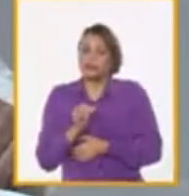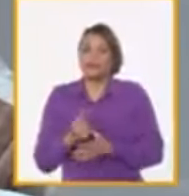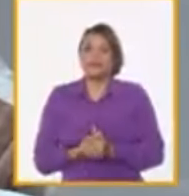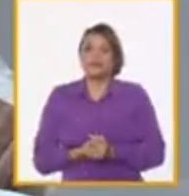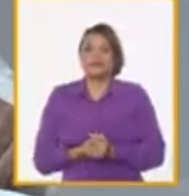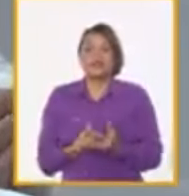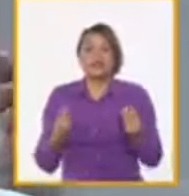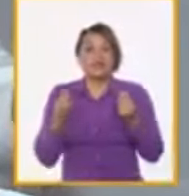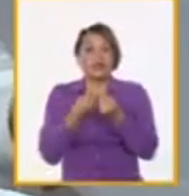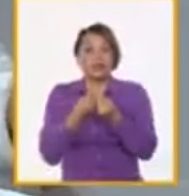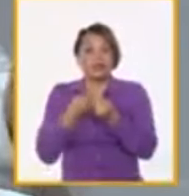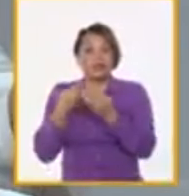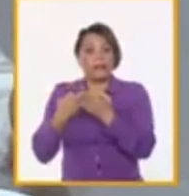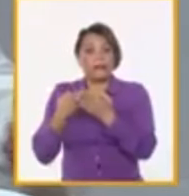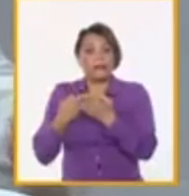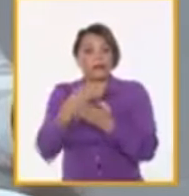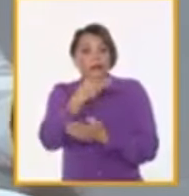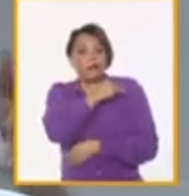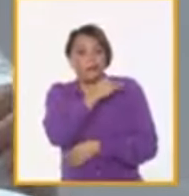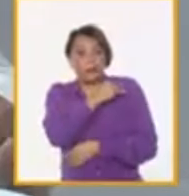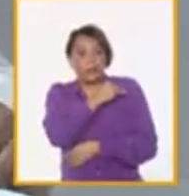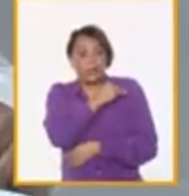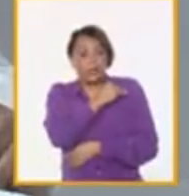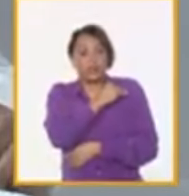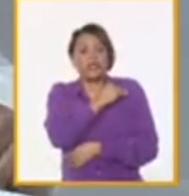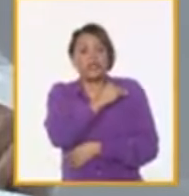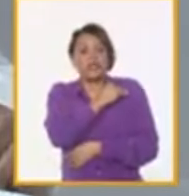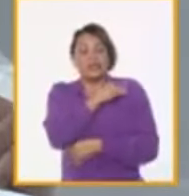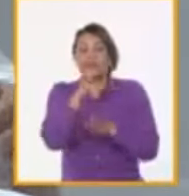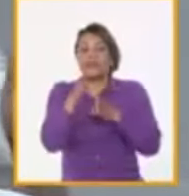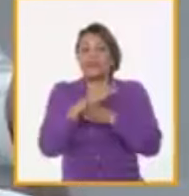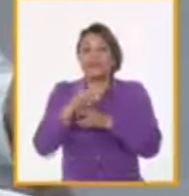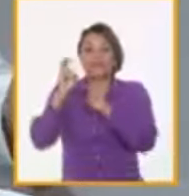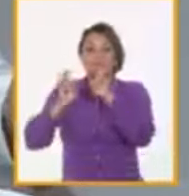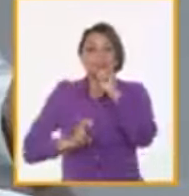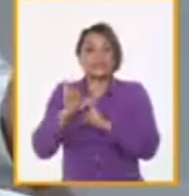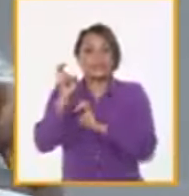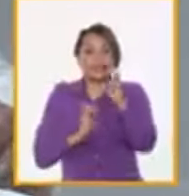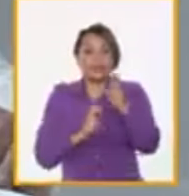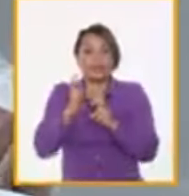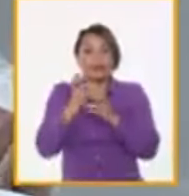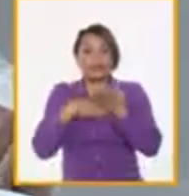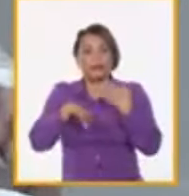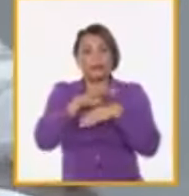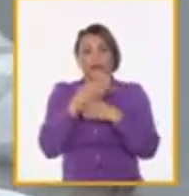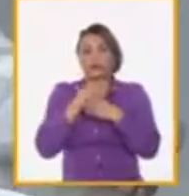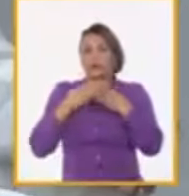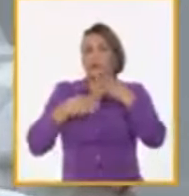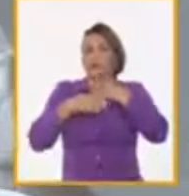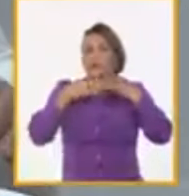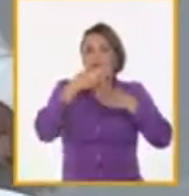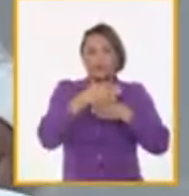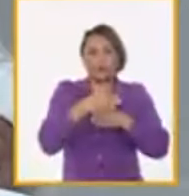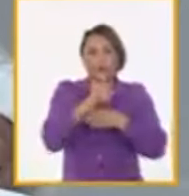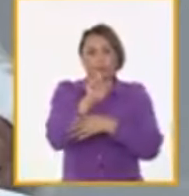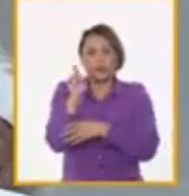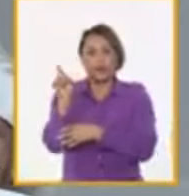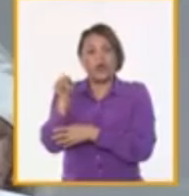Militares, hay que decir que hay una cantidad de talleres del Ministerio de la Construcción. Ahora mismo acabamos de